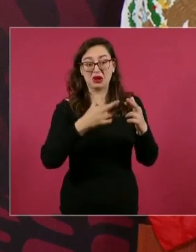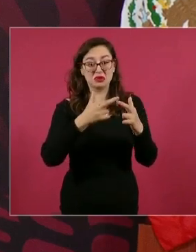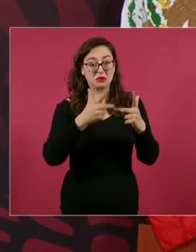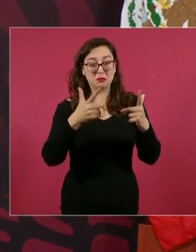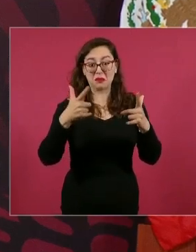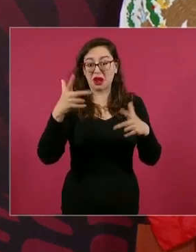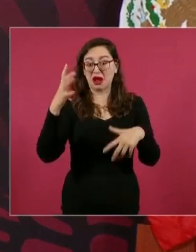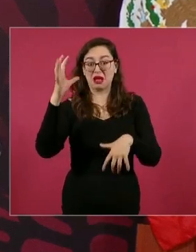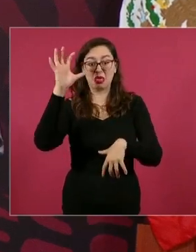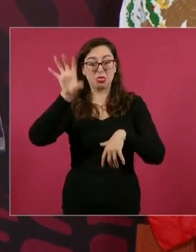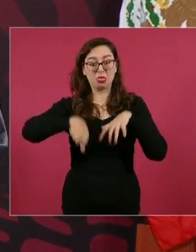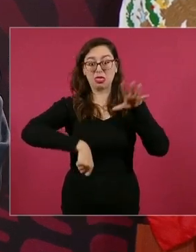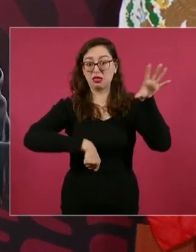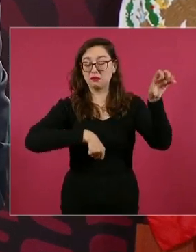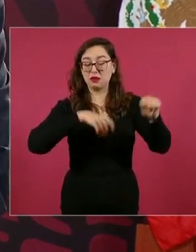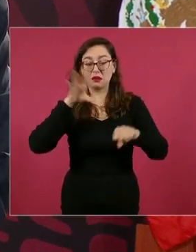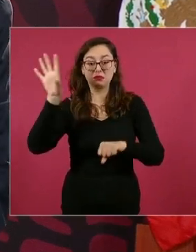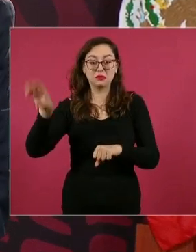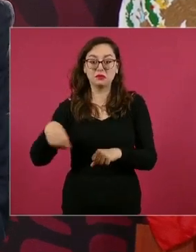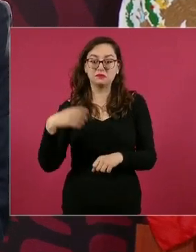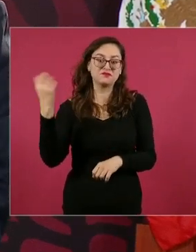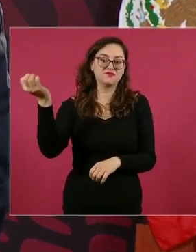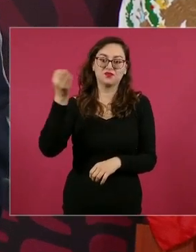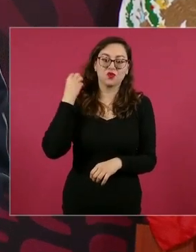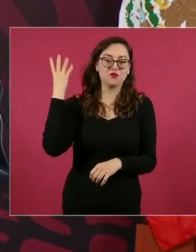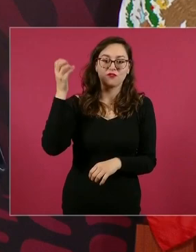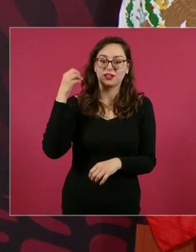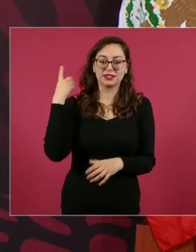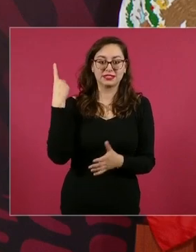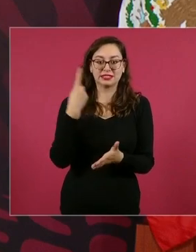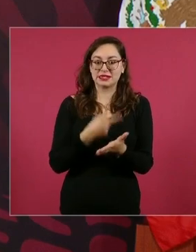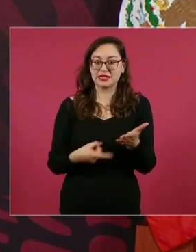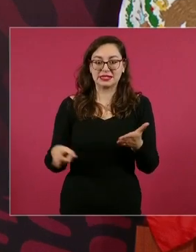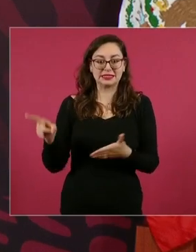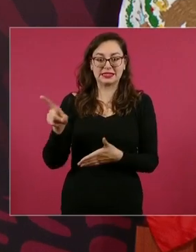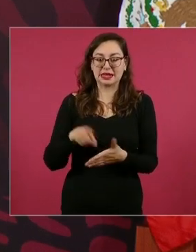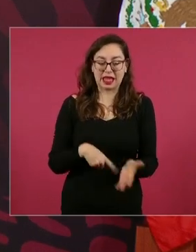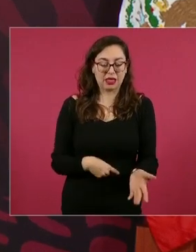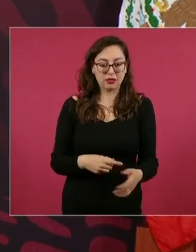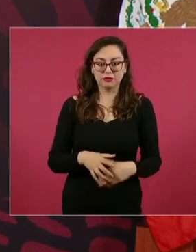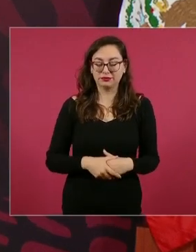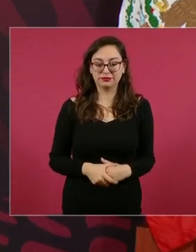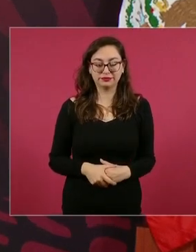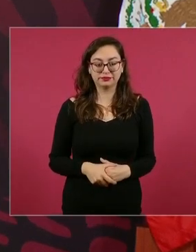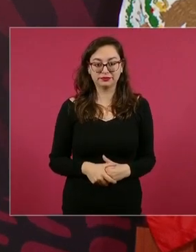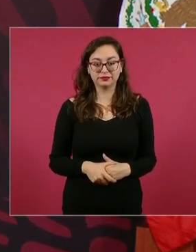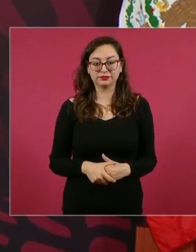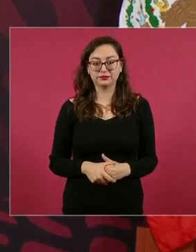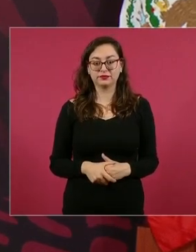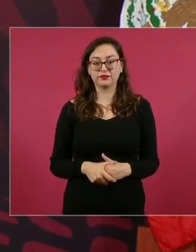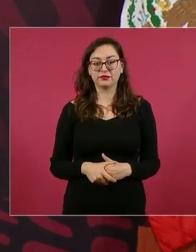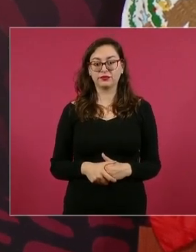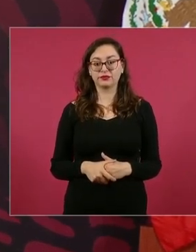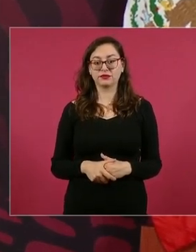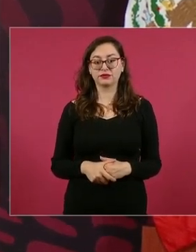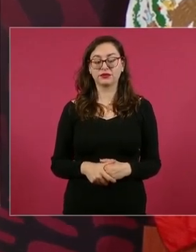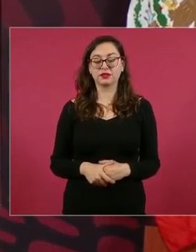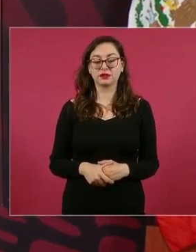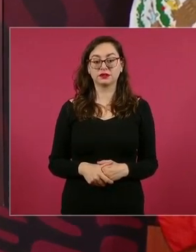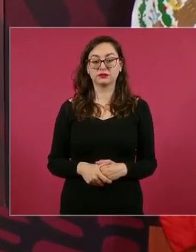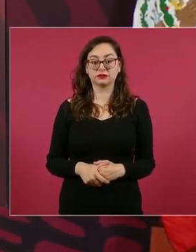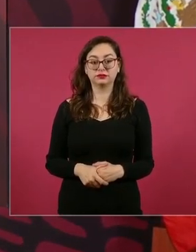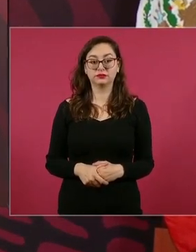de prensa y yo iba a ir a a verlo a la cárcel y este y